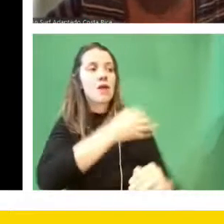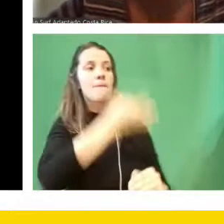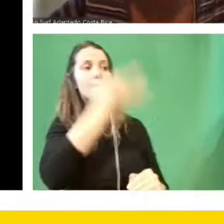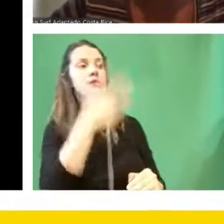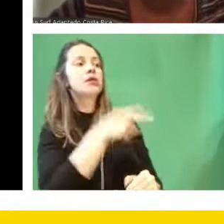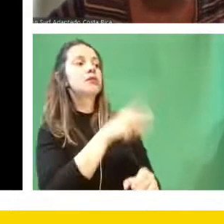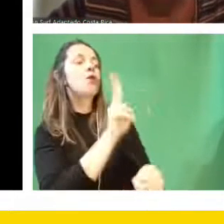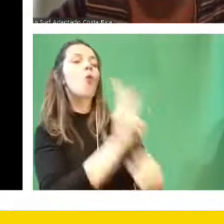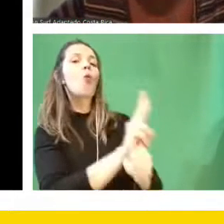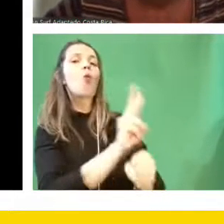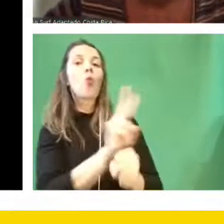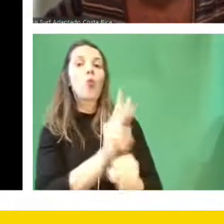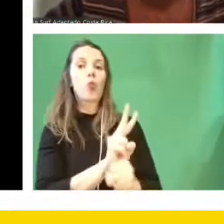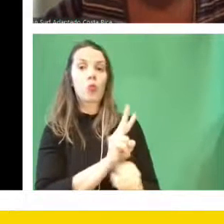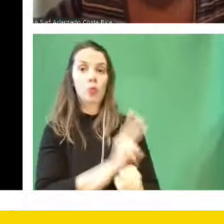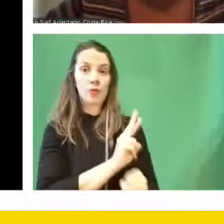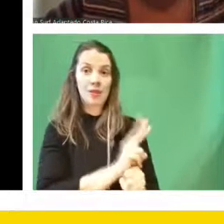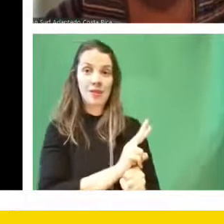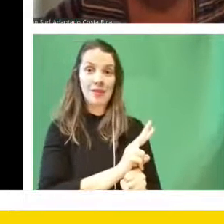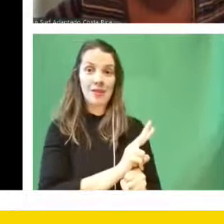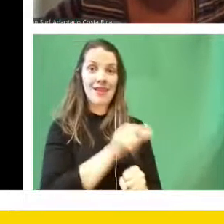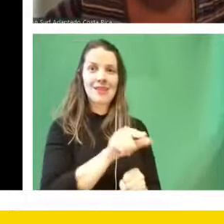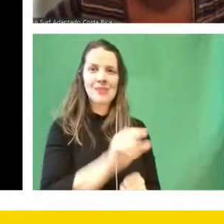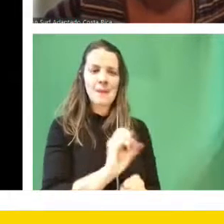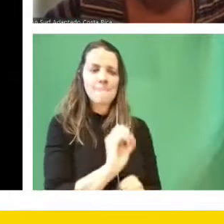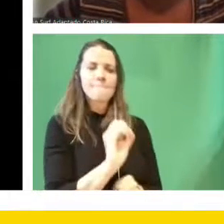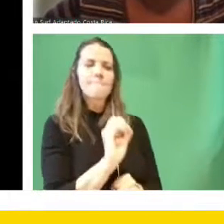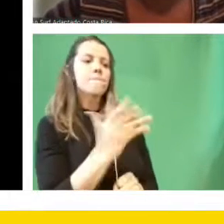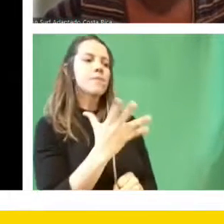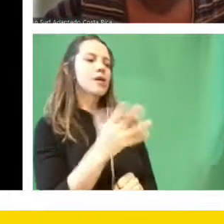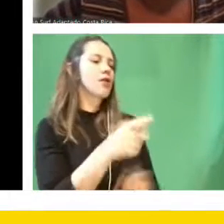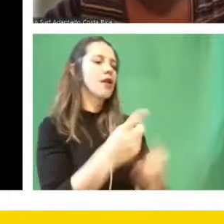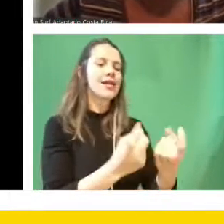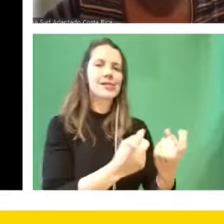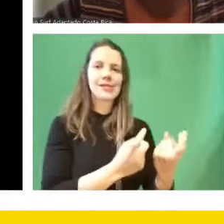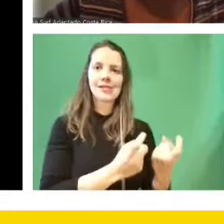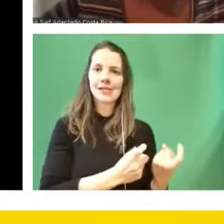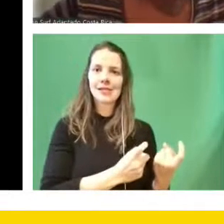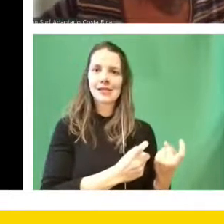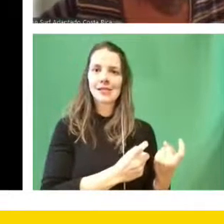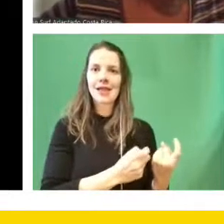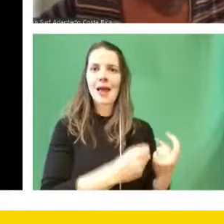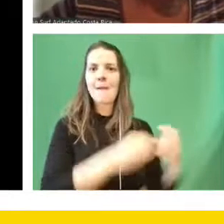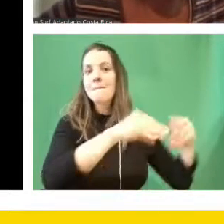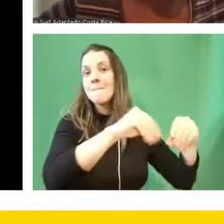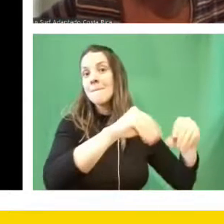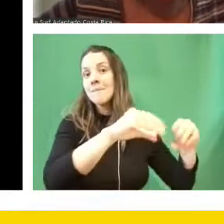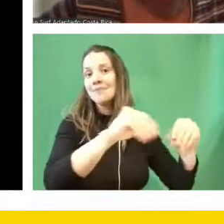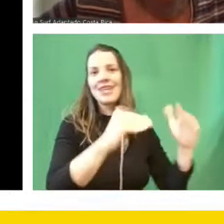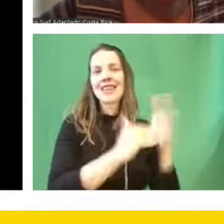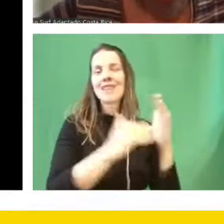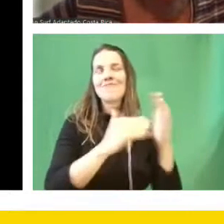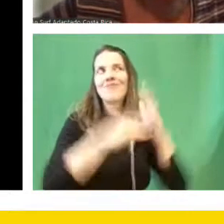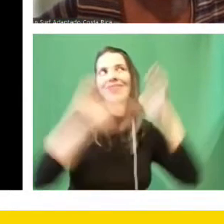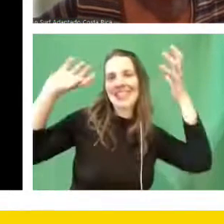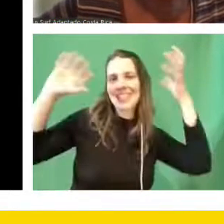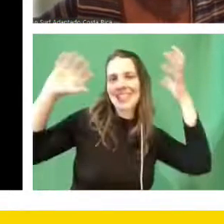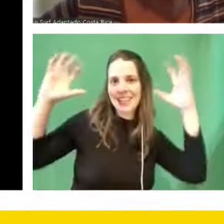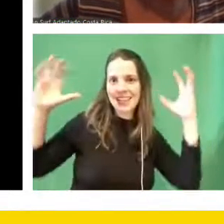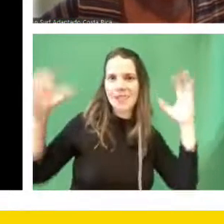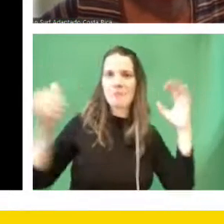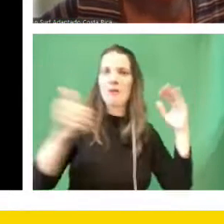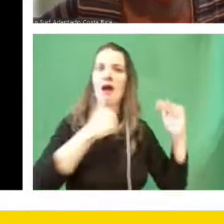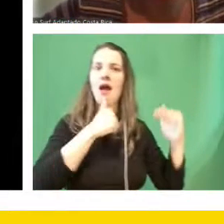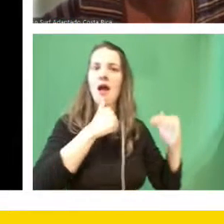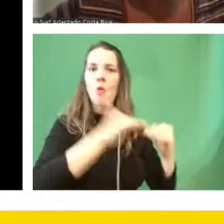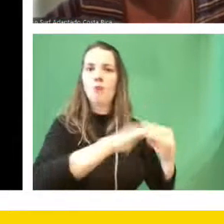mejorar, mantener y mejorar el servicio que se brinda en la playa accesible. Por eso es que la Red Costarricense de Turismo